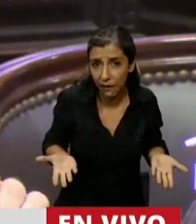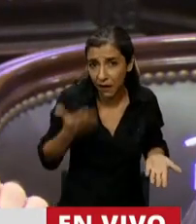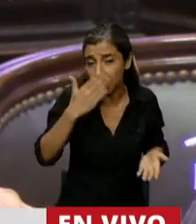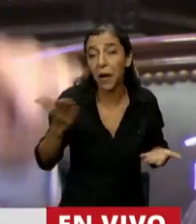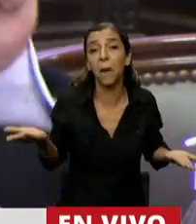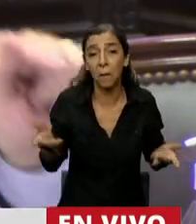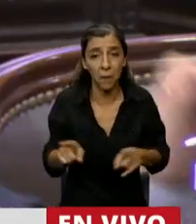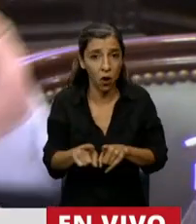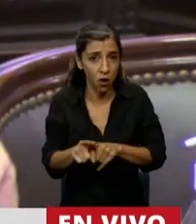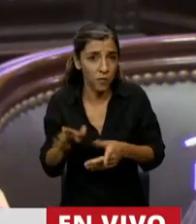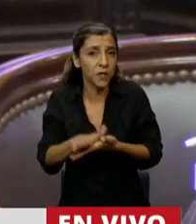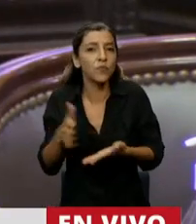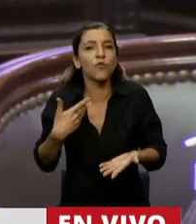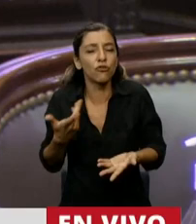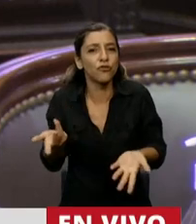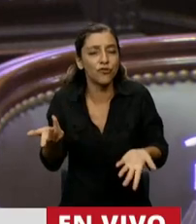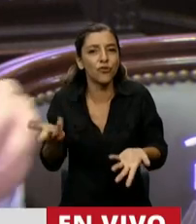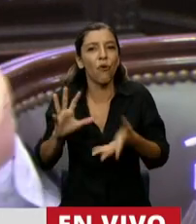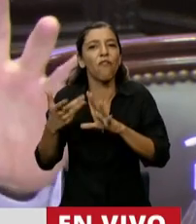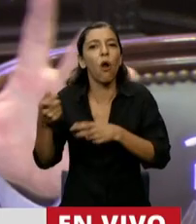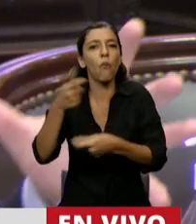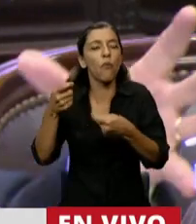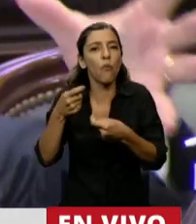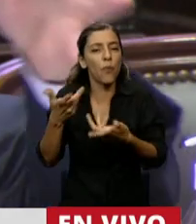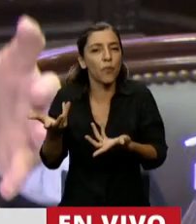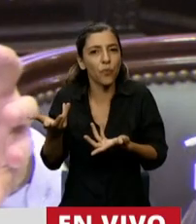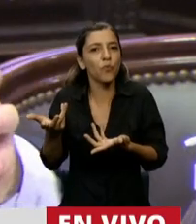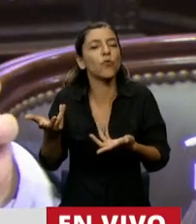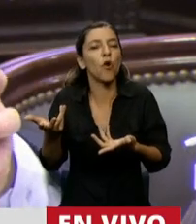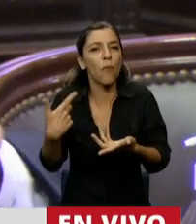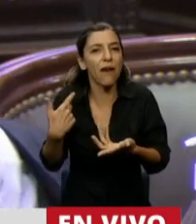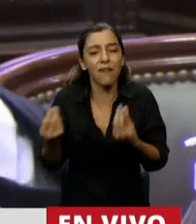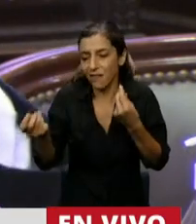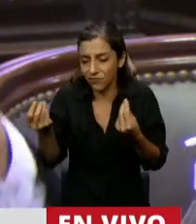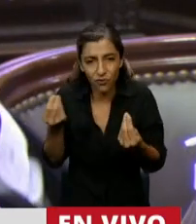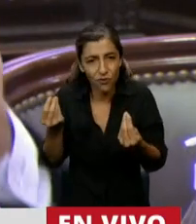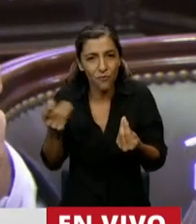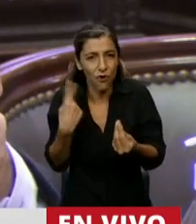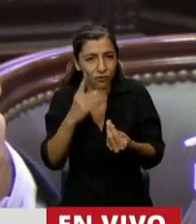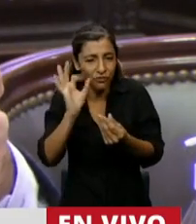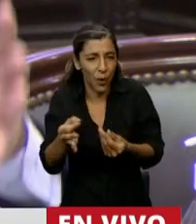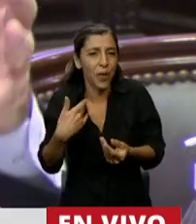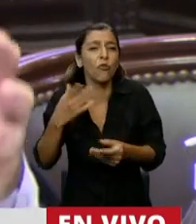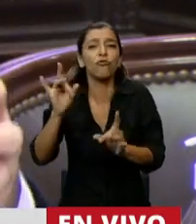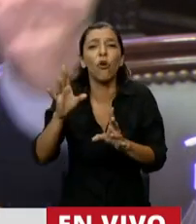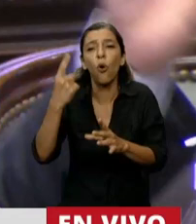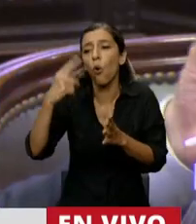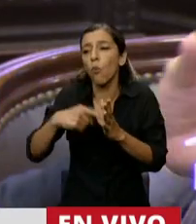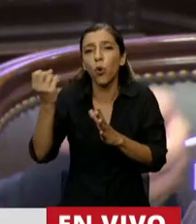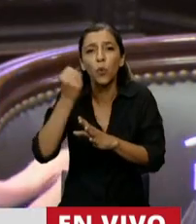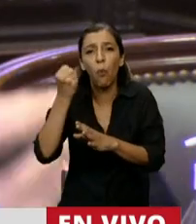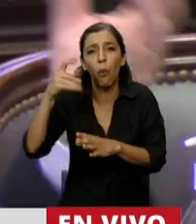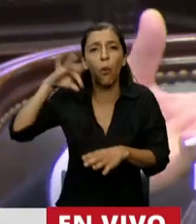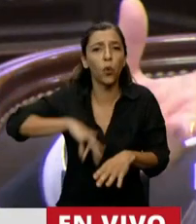comercio electrónico, que nuestros jubilados utilizan. Porque no solamente son los ingresos. Yo me he cansado hoy de escuchar de